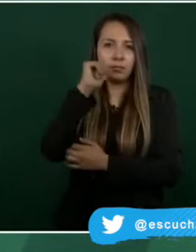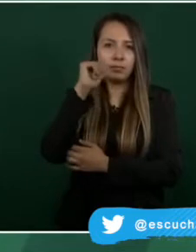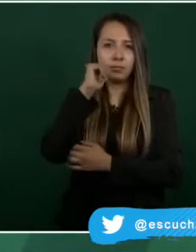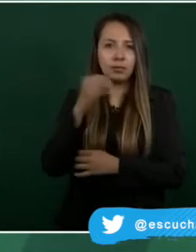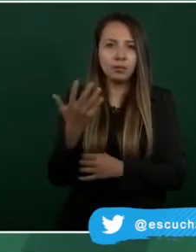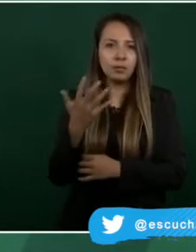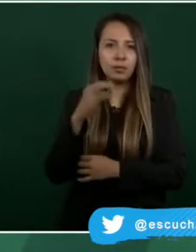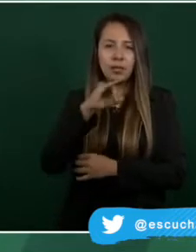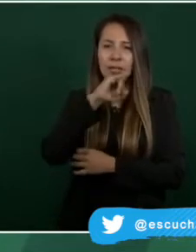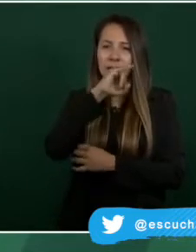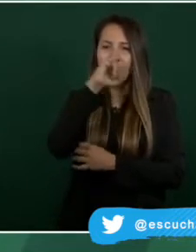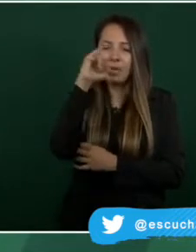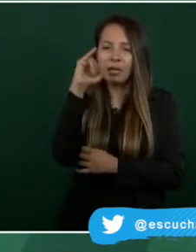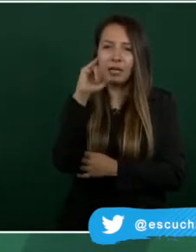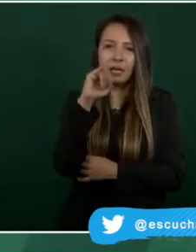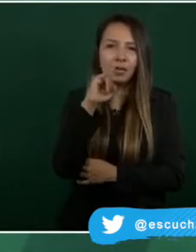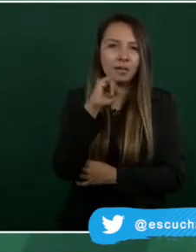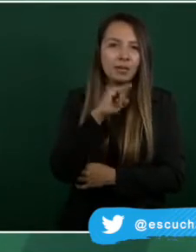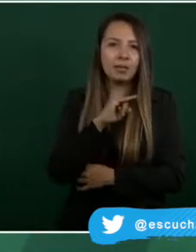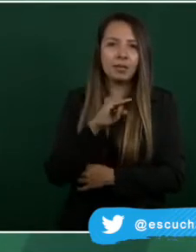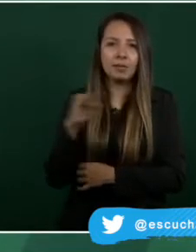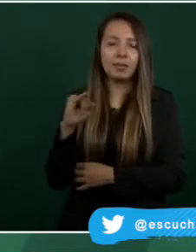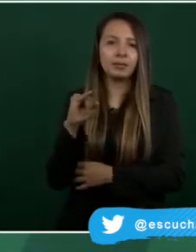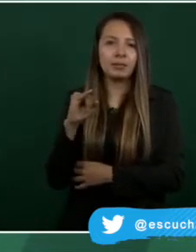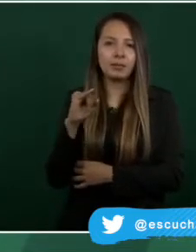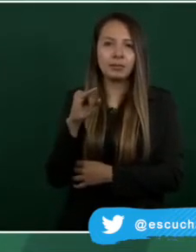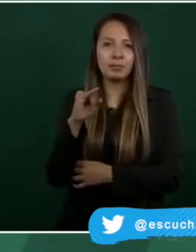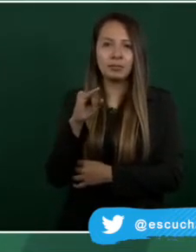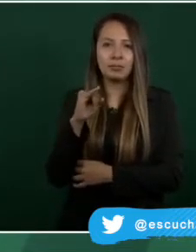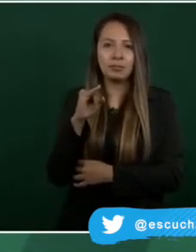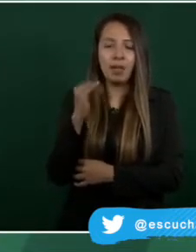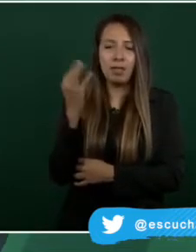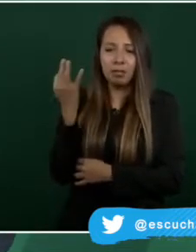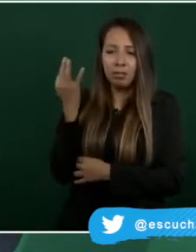continúen de manera eficaz en los próximos días.